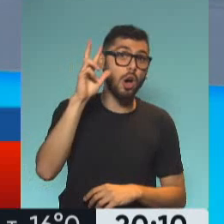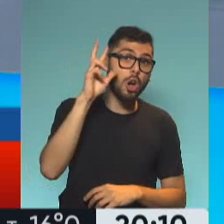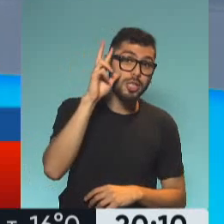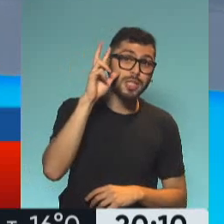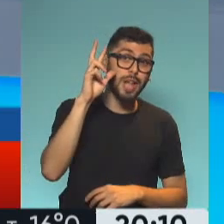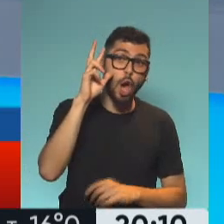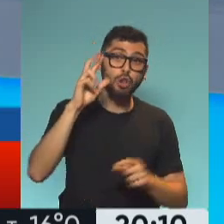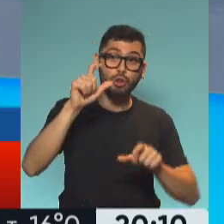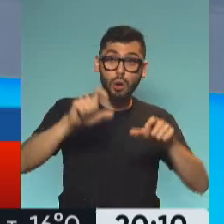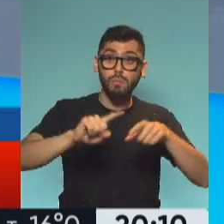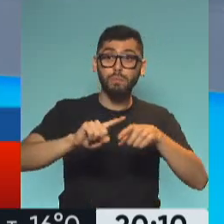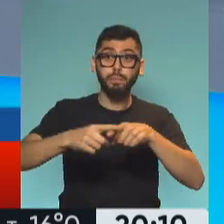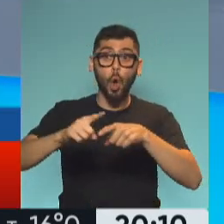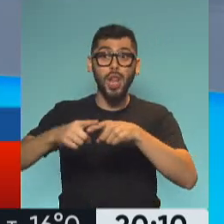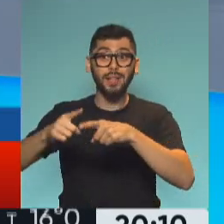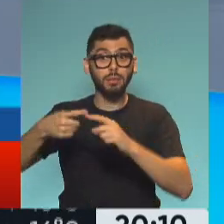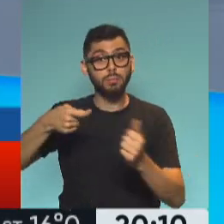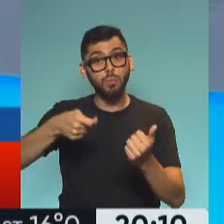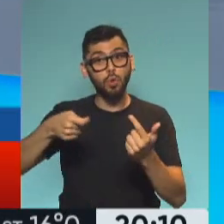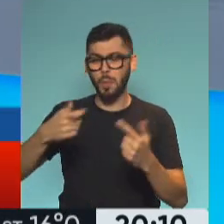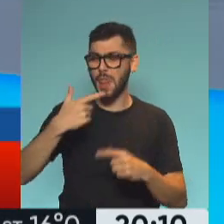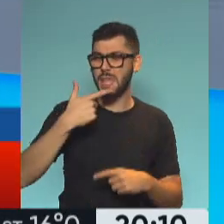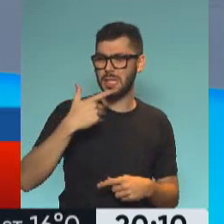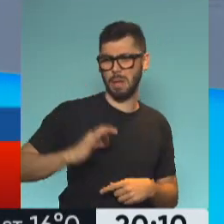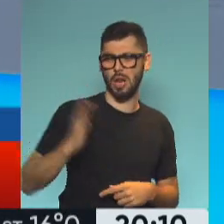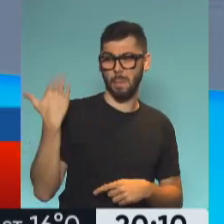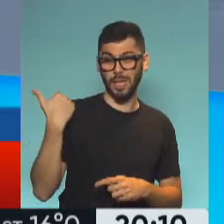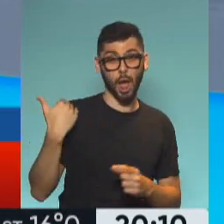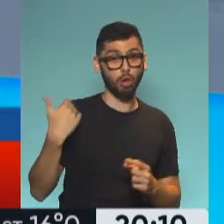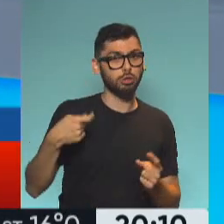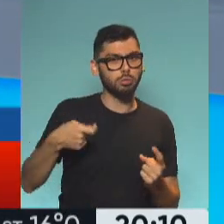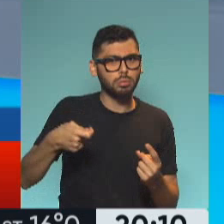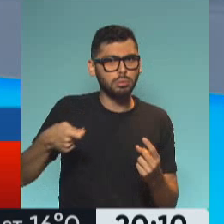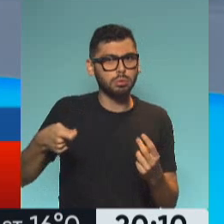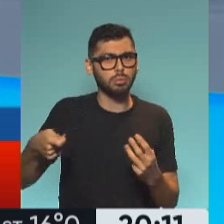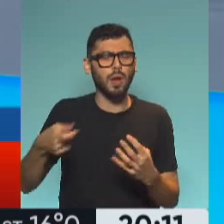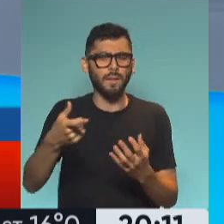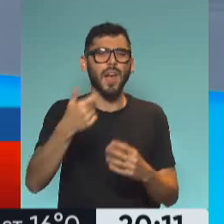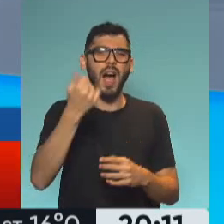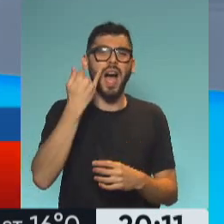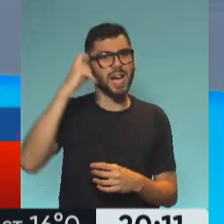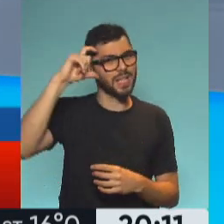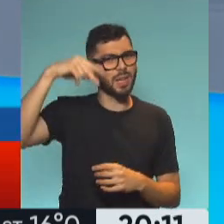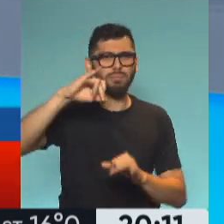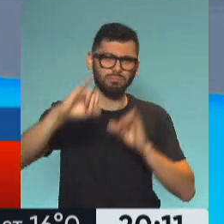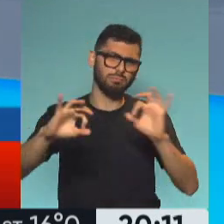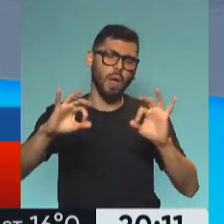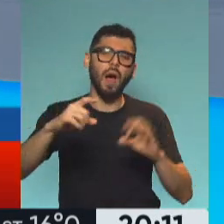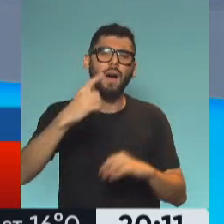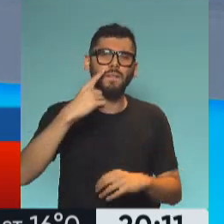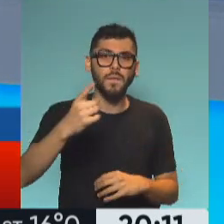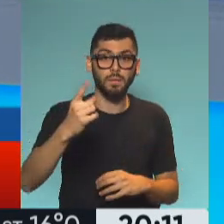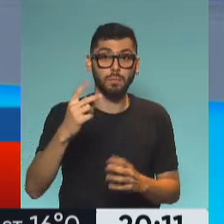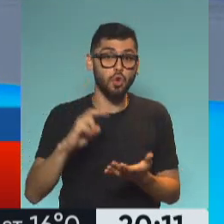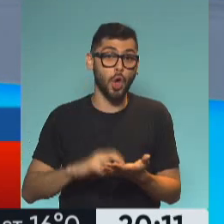desde que comenzó la campaña en septiembre del año pasado ayer en oliva como siempre con toda la información de la sociedad y por lo pronto es